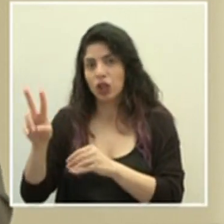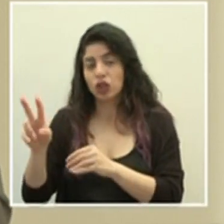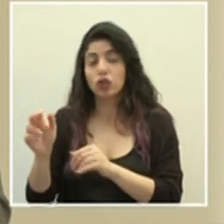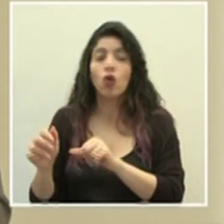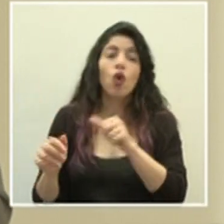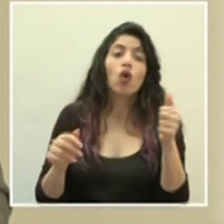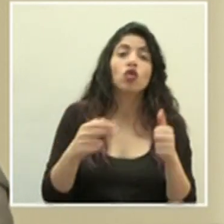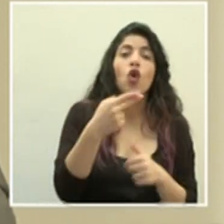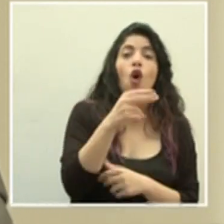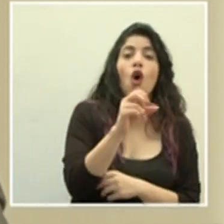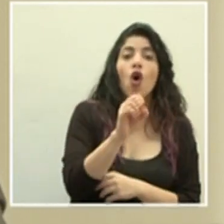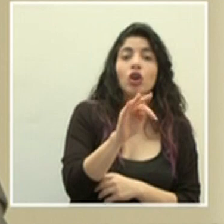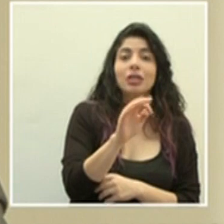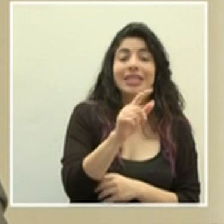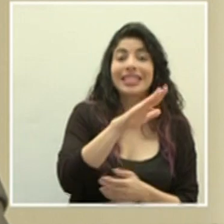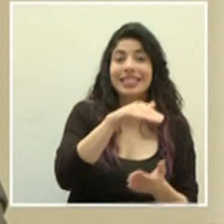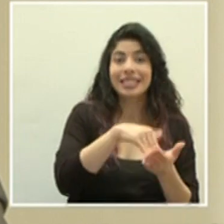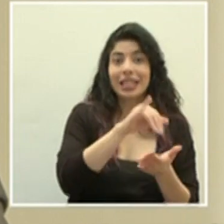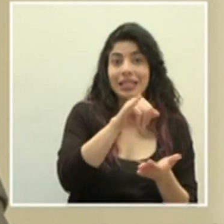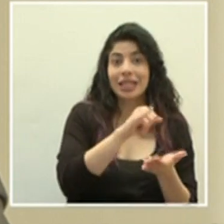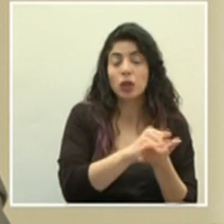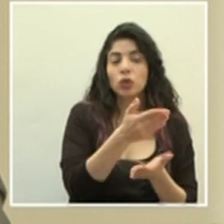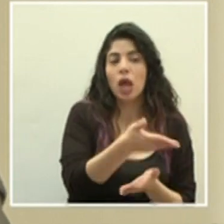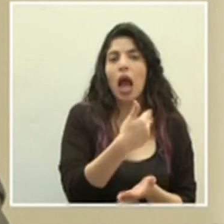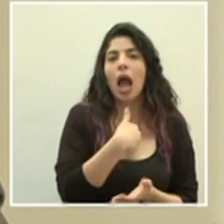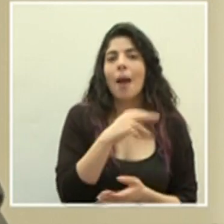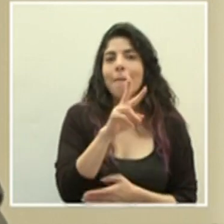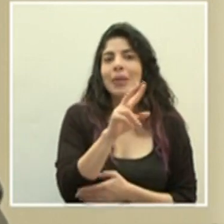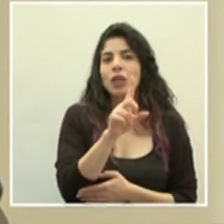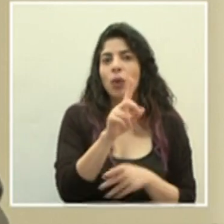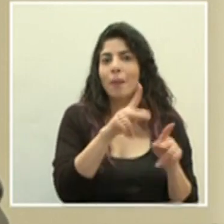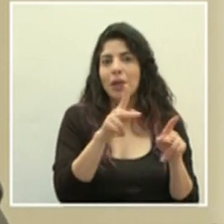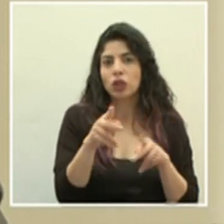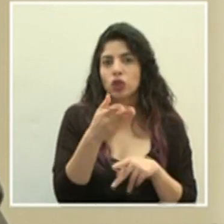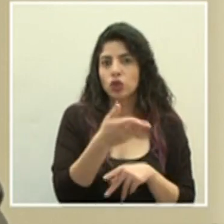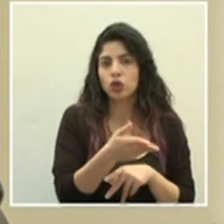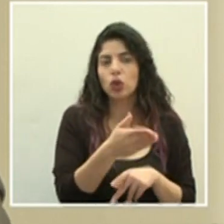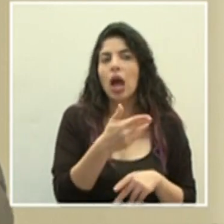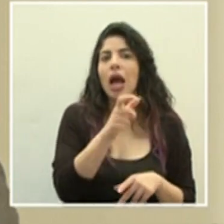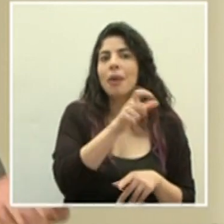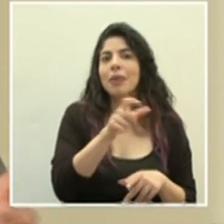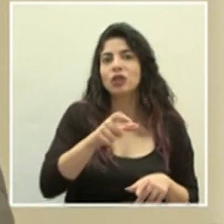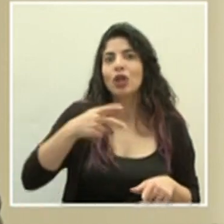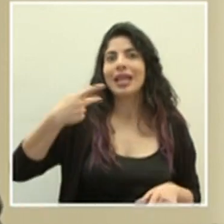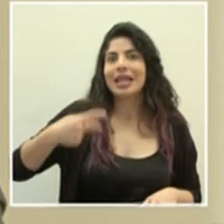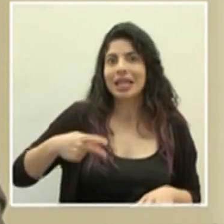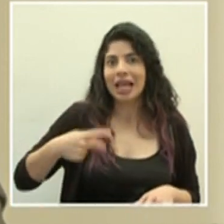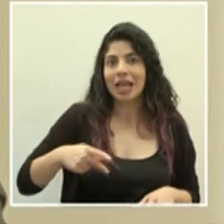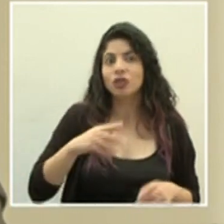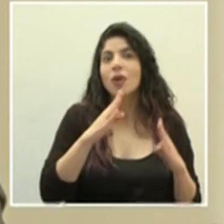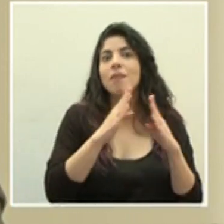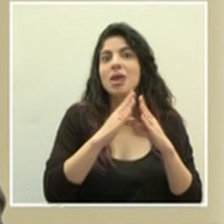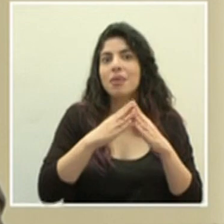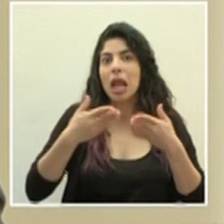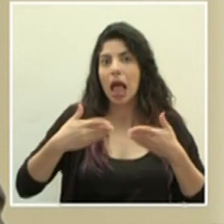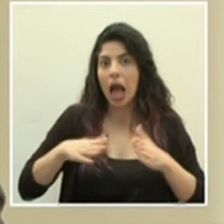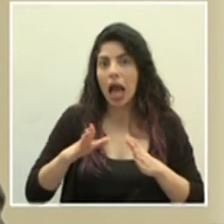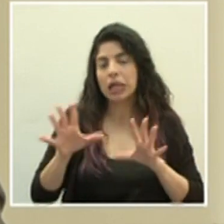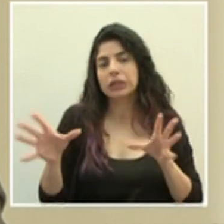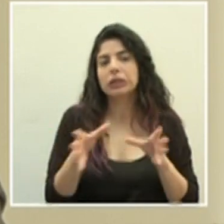hostal en el centro de San José 21 personas que presentan condiciones de riesgo y que están en condición de calle y las